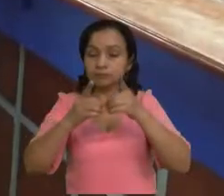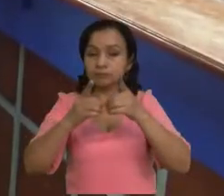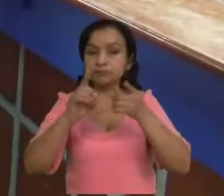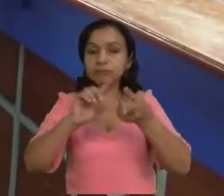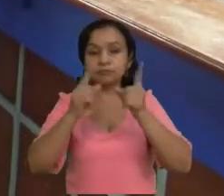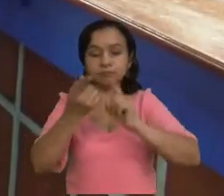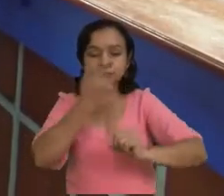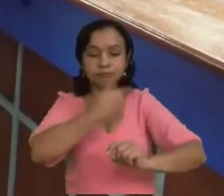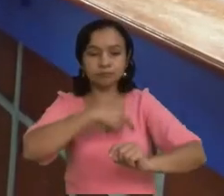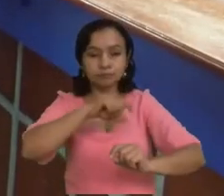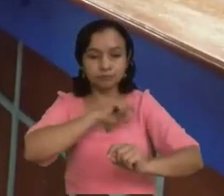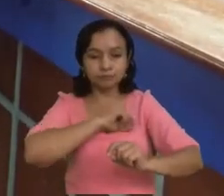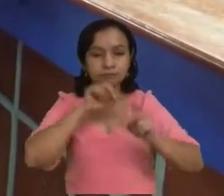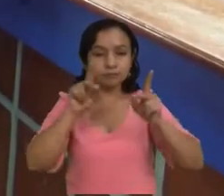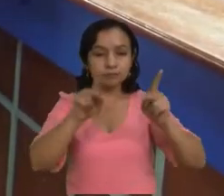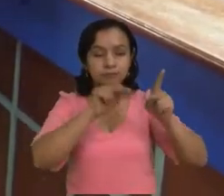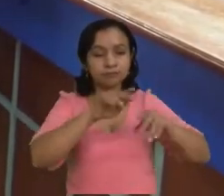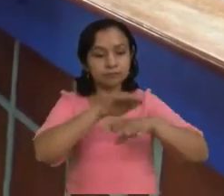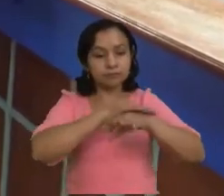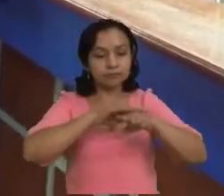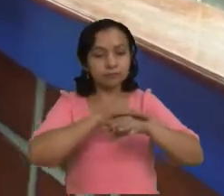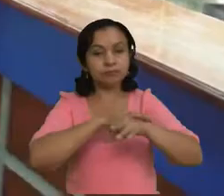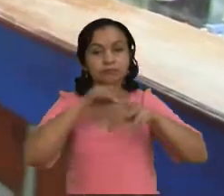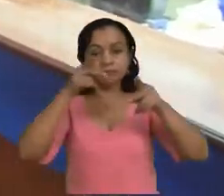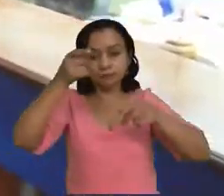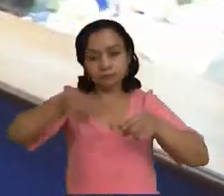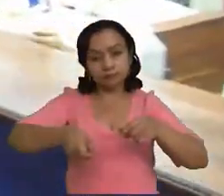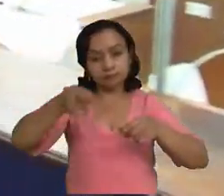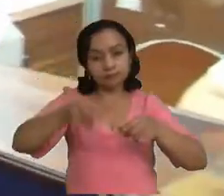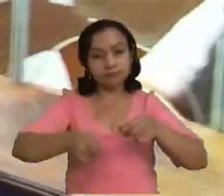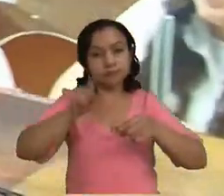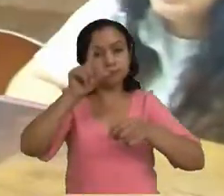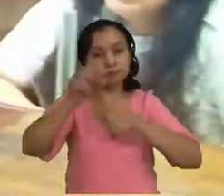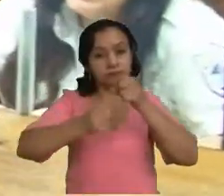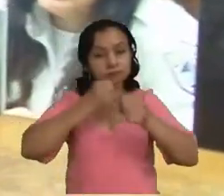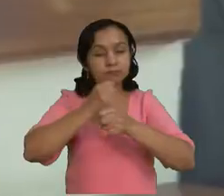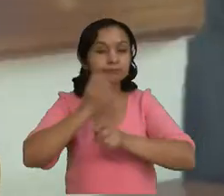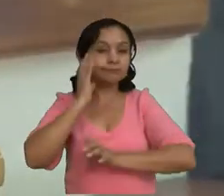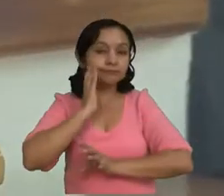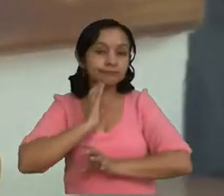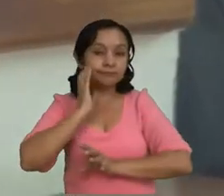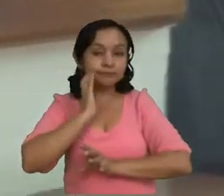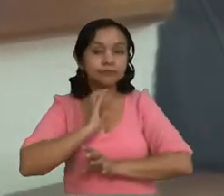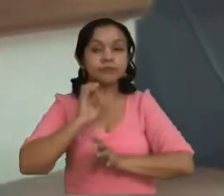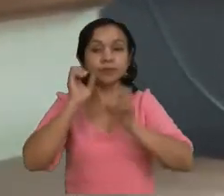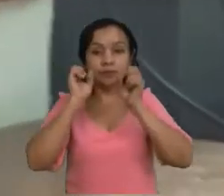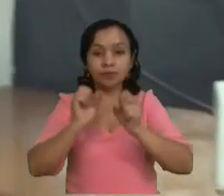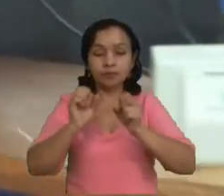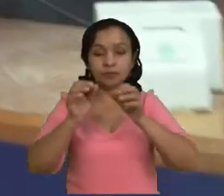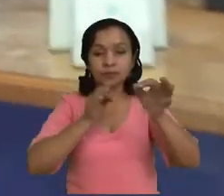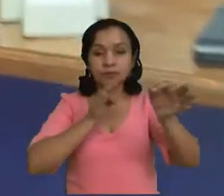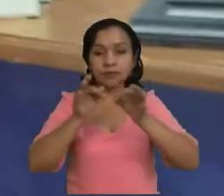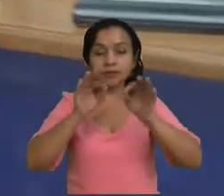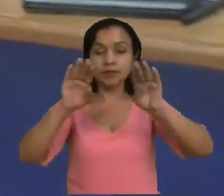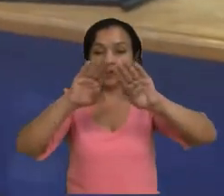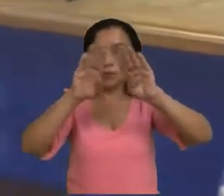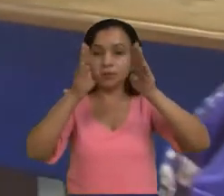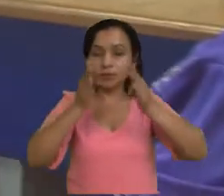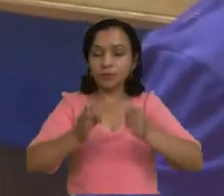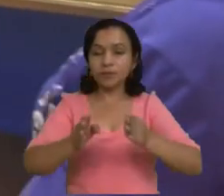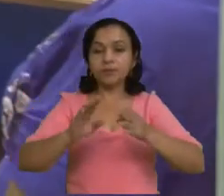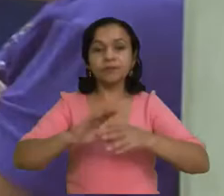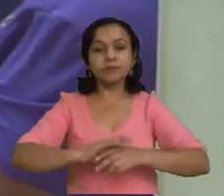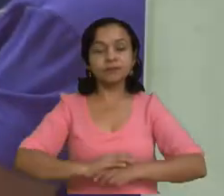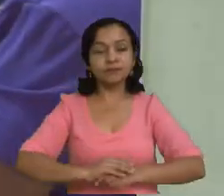al español por traductor autorizado ante un notario con más de 10 años de ejercer. Con cámara de Lester Mora, para el canal parlamentario les